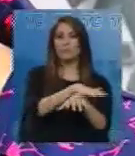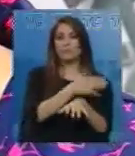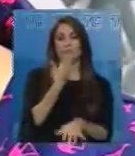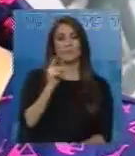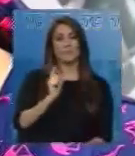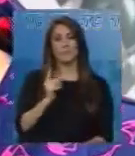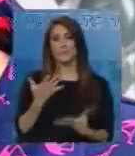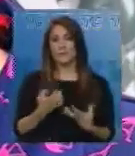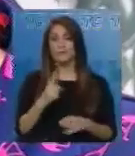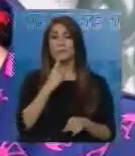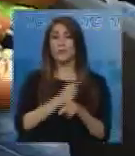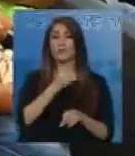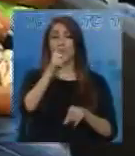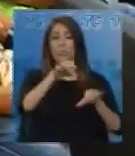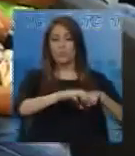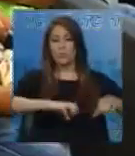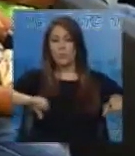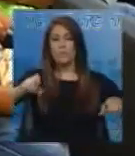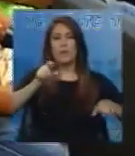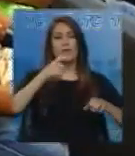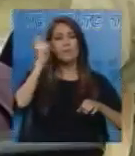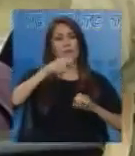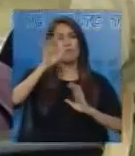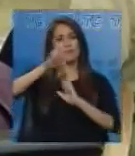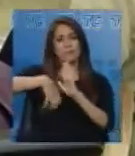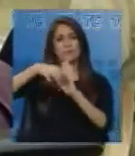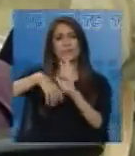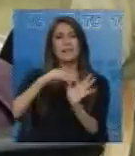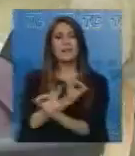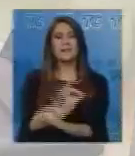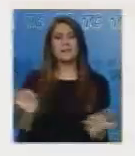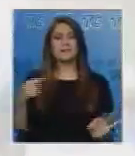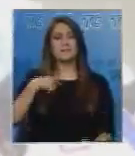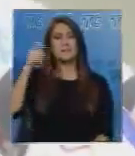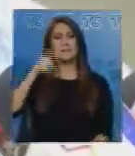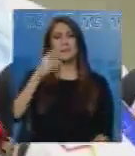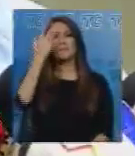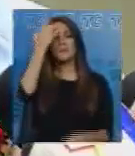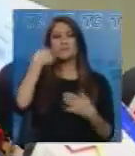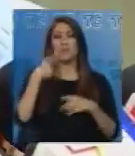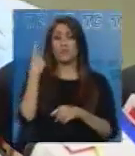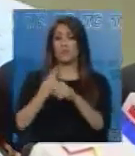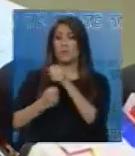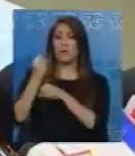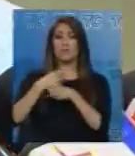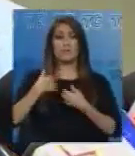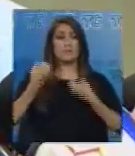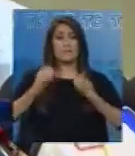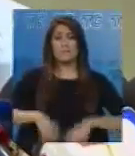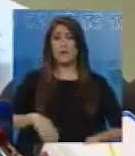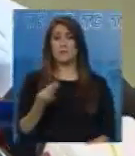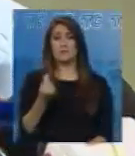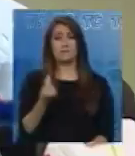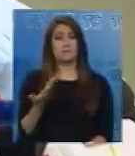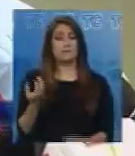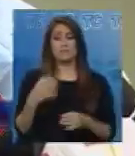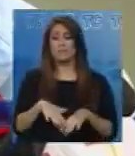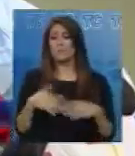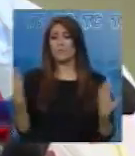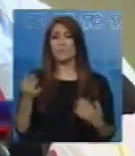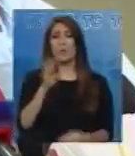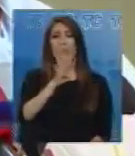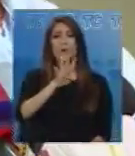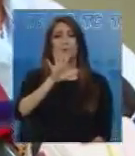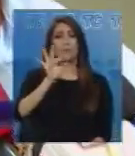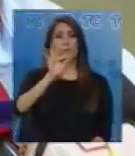de canales, las pérdidas sean menores a las sufridas en años anteriores. El que más sufrió fue el banano con el